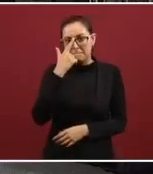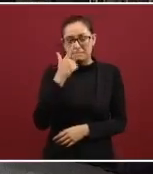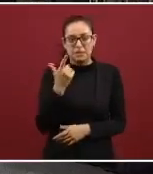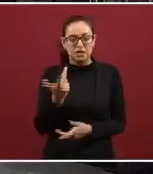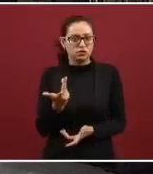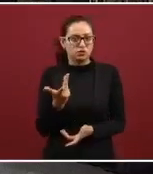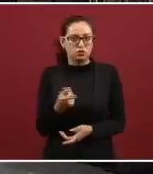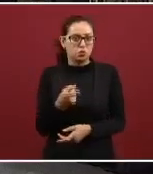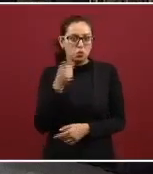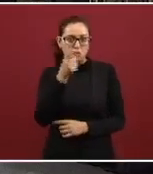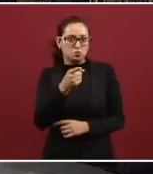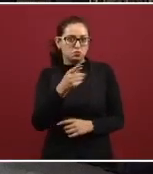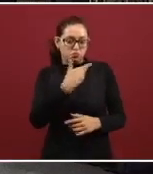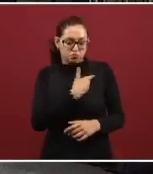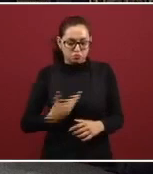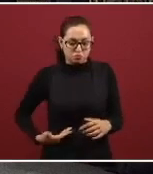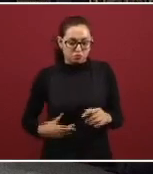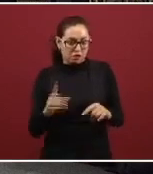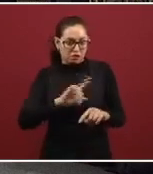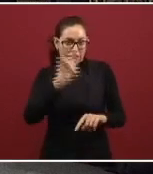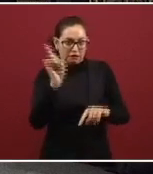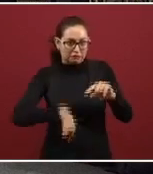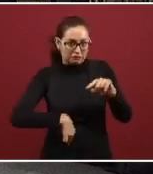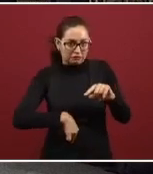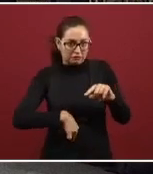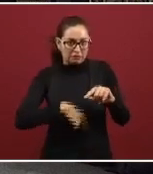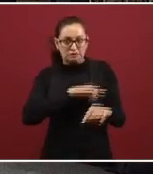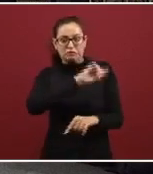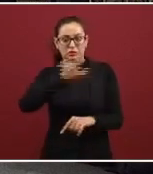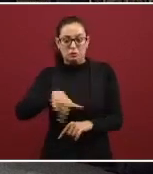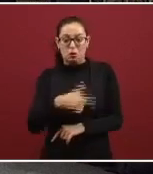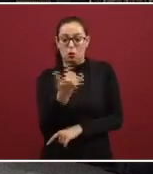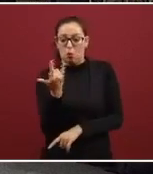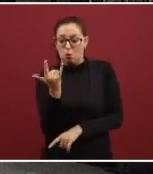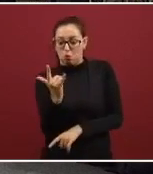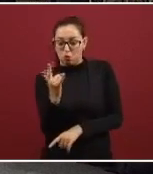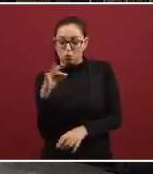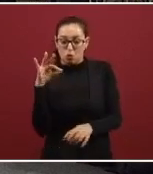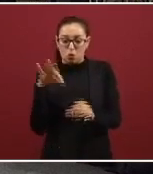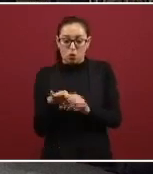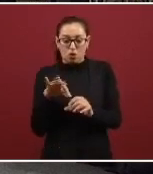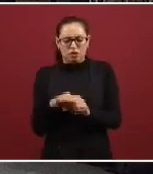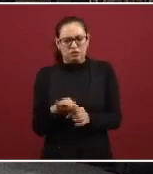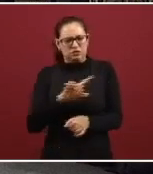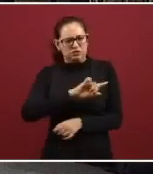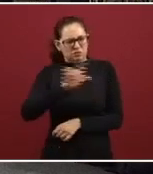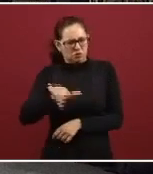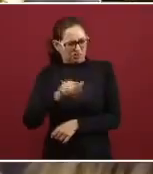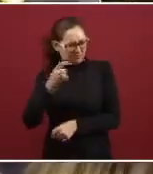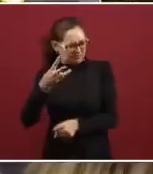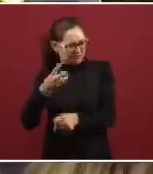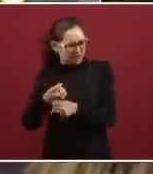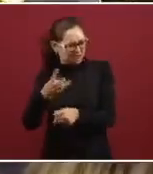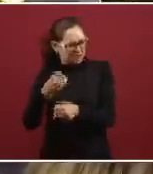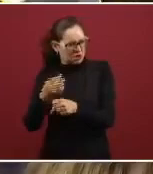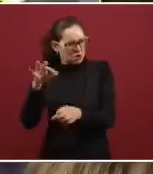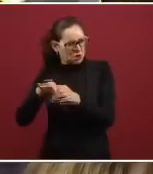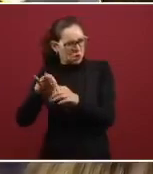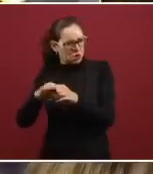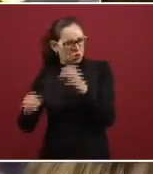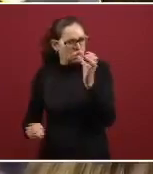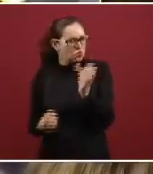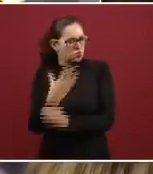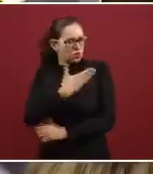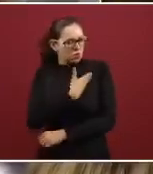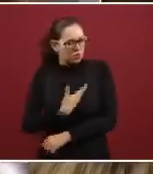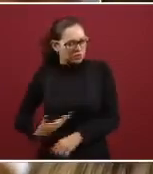ratificado. Tendríamos que tener la consulta en marzo, la elección normal en junio, y aparte, ¿cómo funcionaría? ¿Habría una tercera, una elección